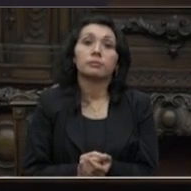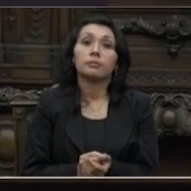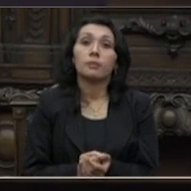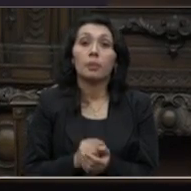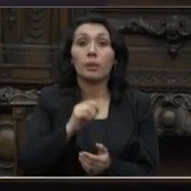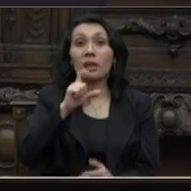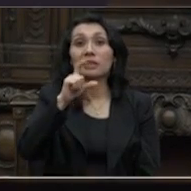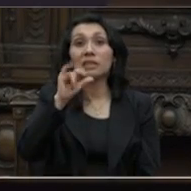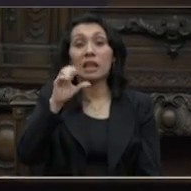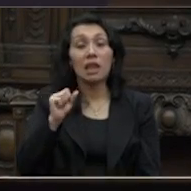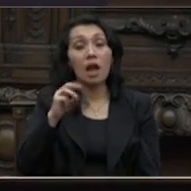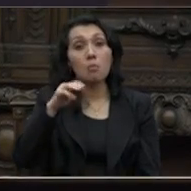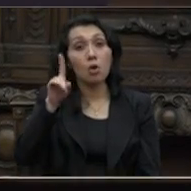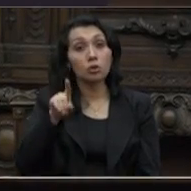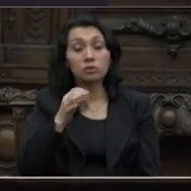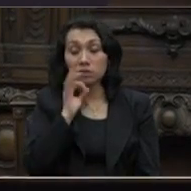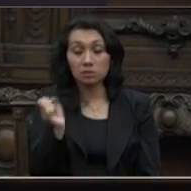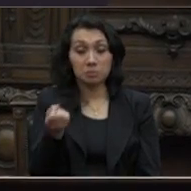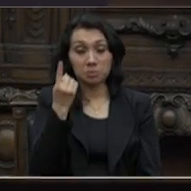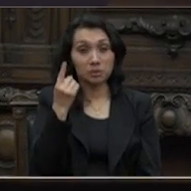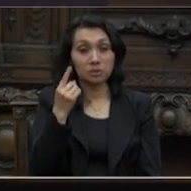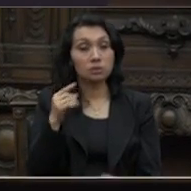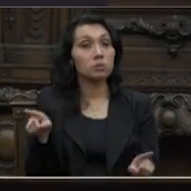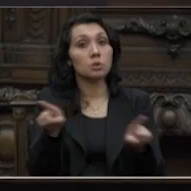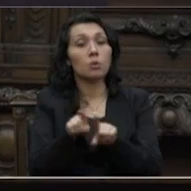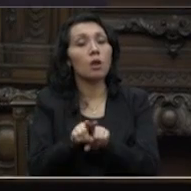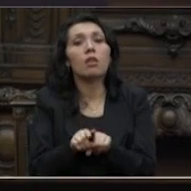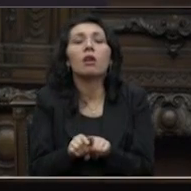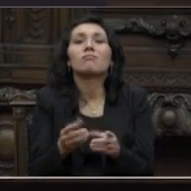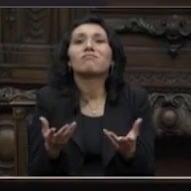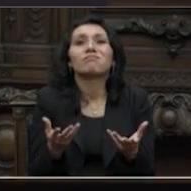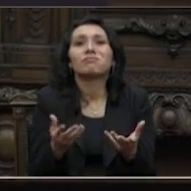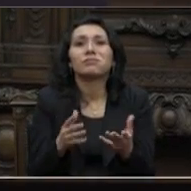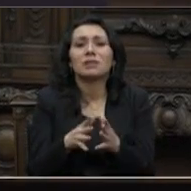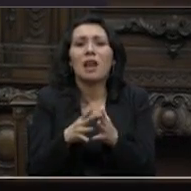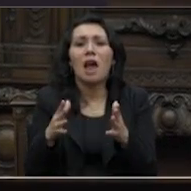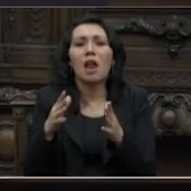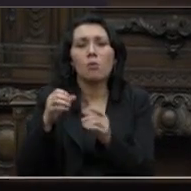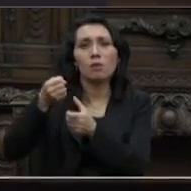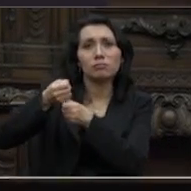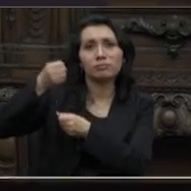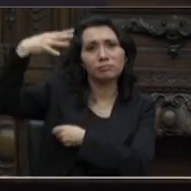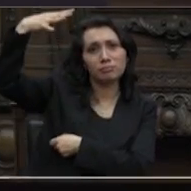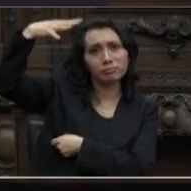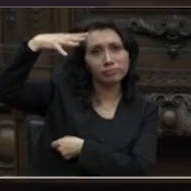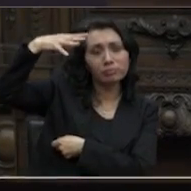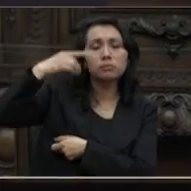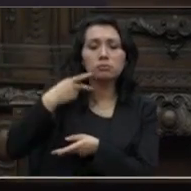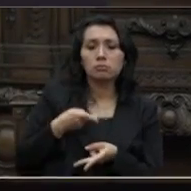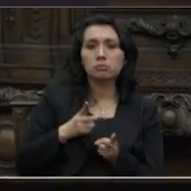Celia Moroz dice que el principio de igualdad es como una gran sombrilla que nos